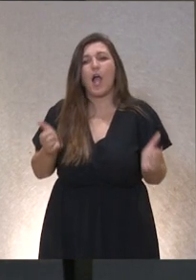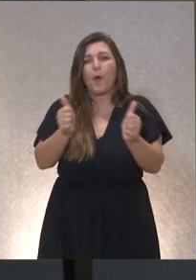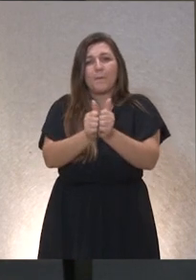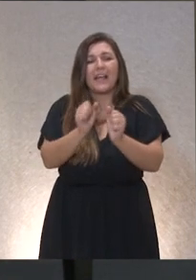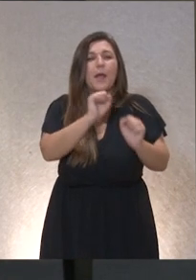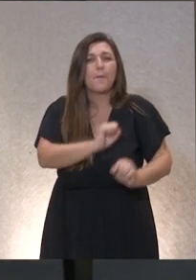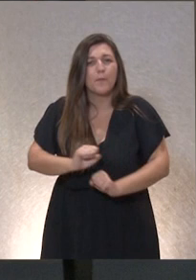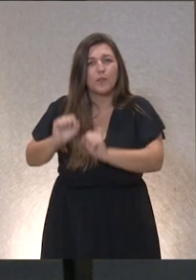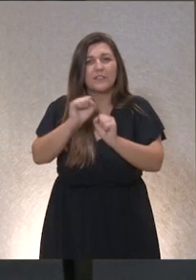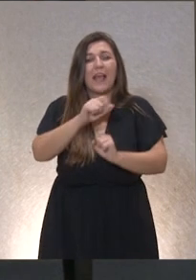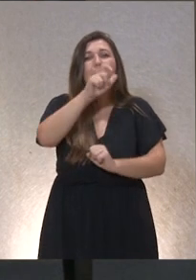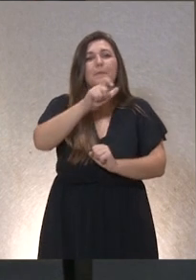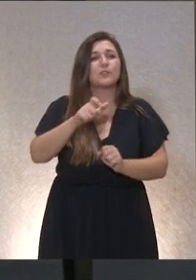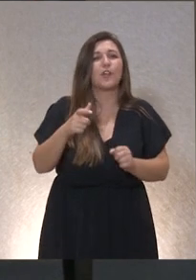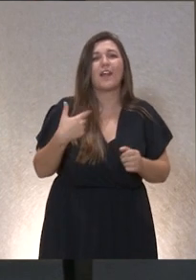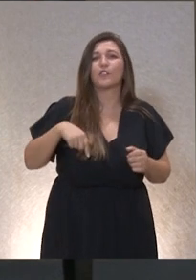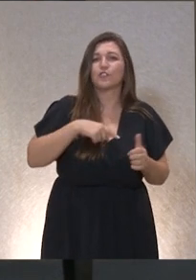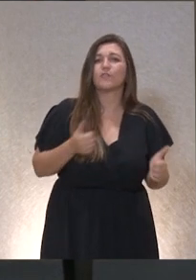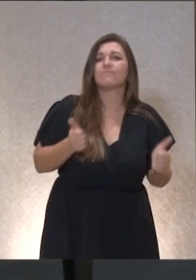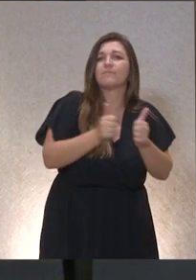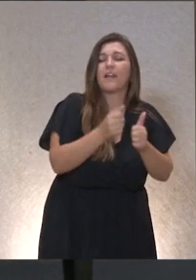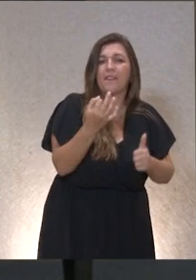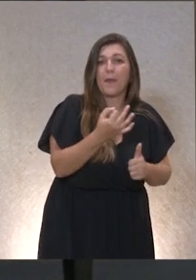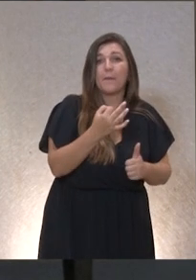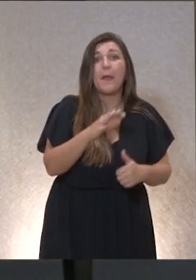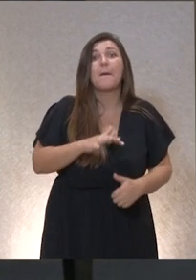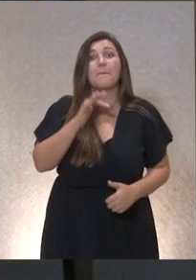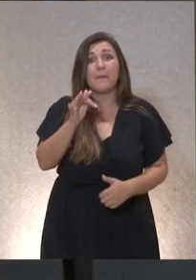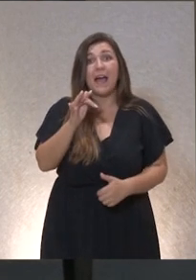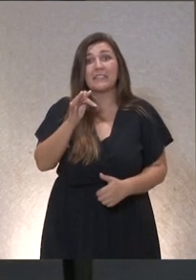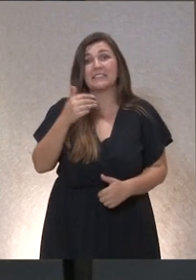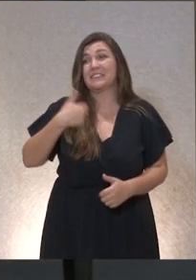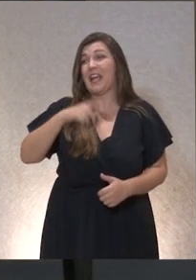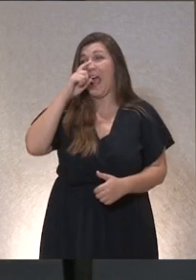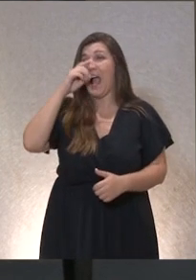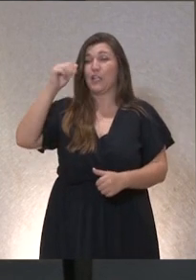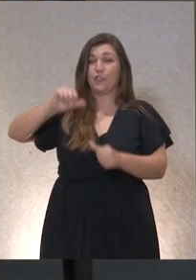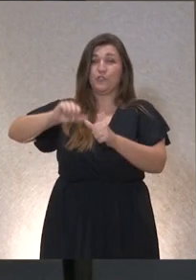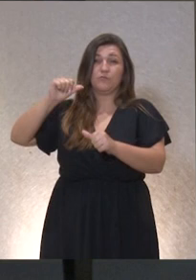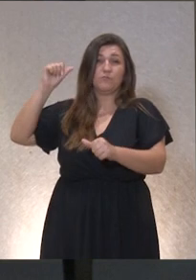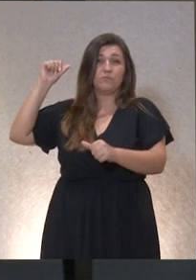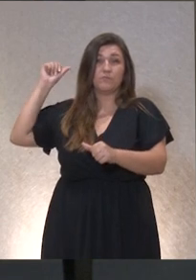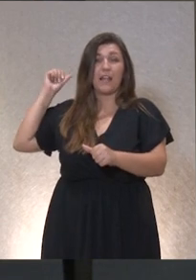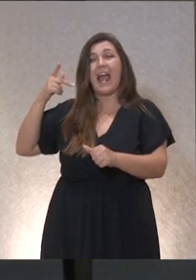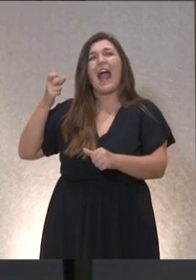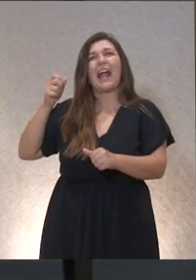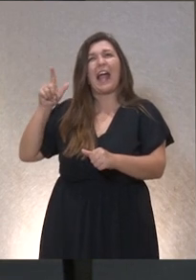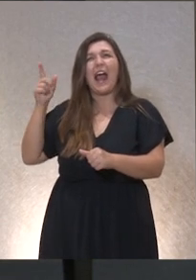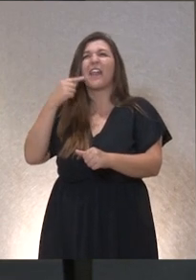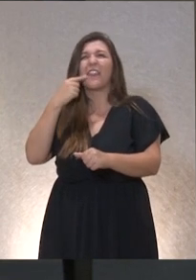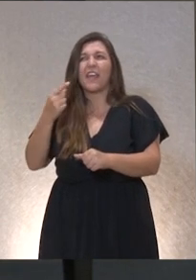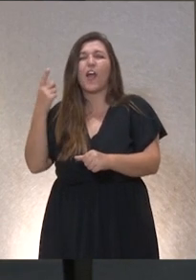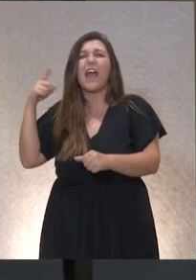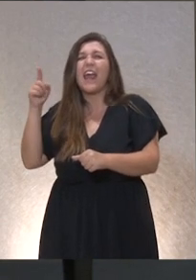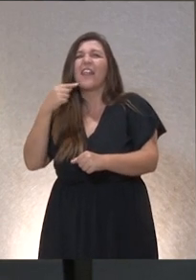las personas a las que estamos atendiendo y aprendimos algo que hace muchos años dijo K creo sí que él decía